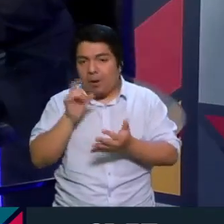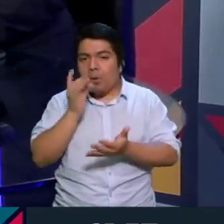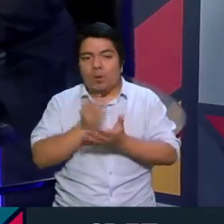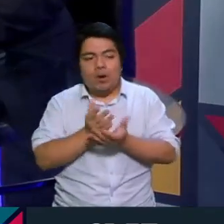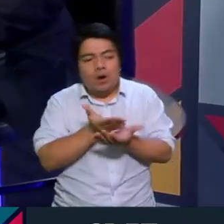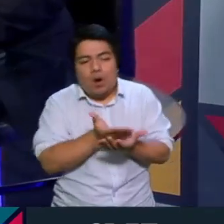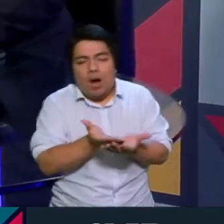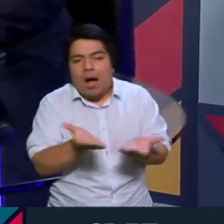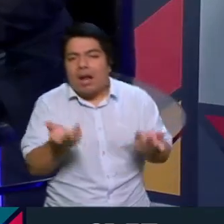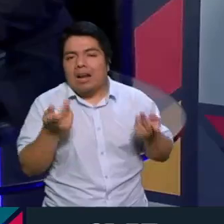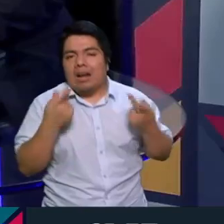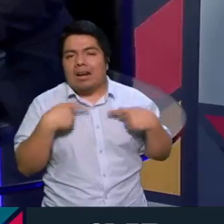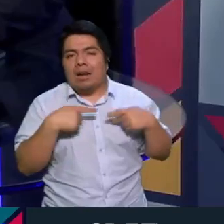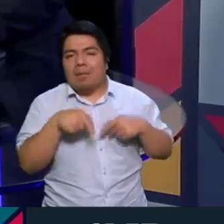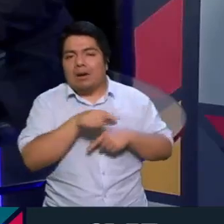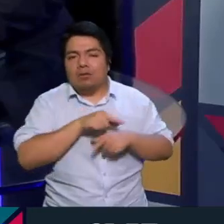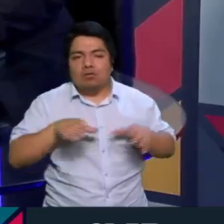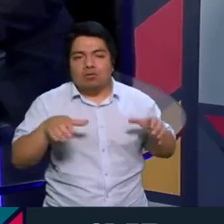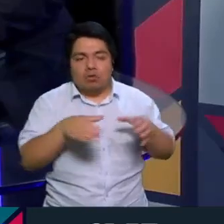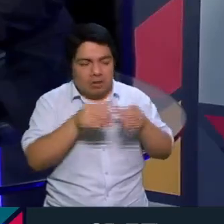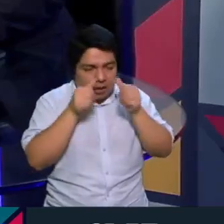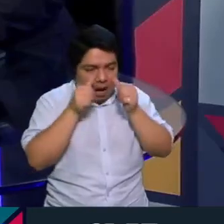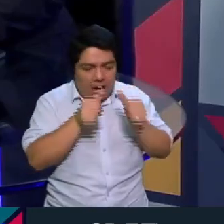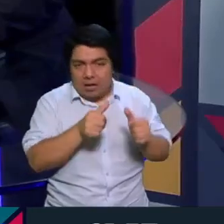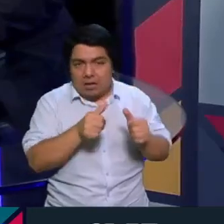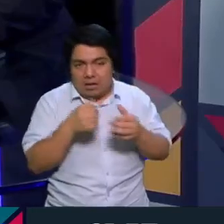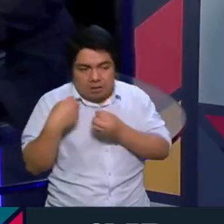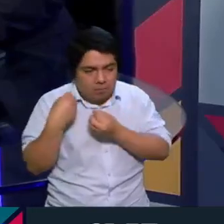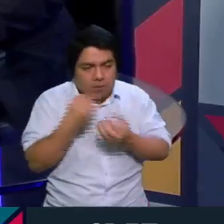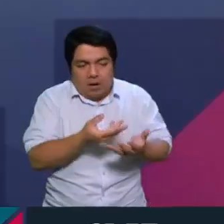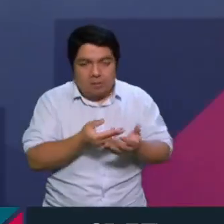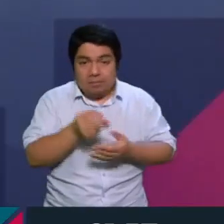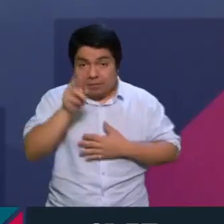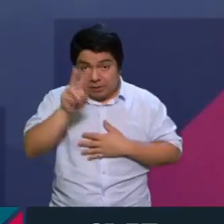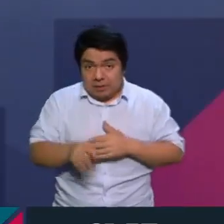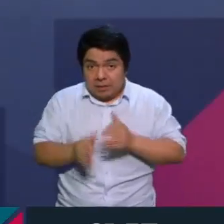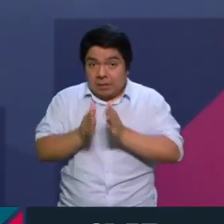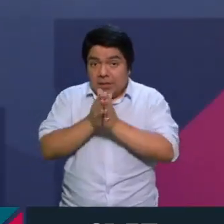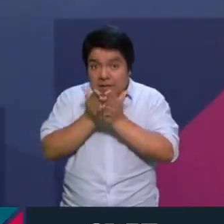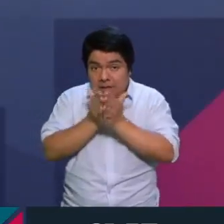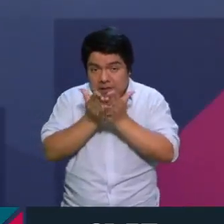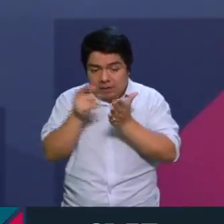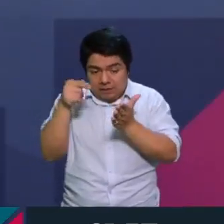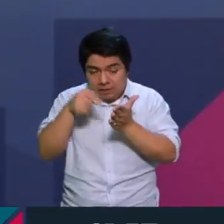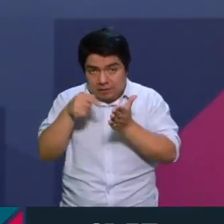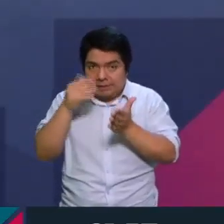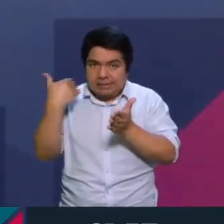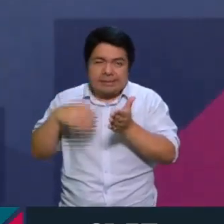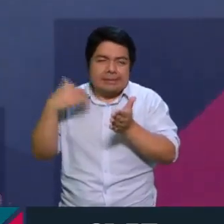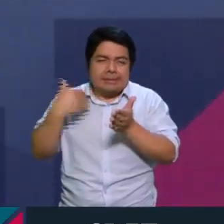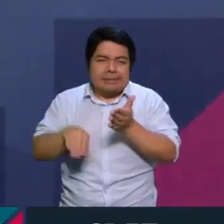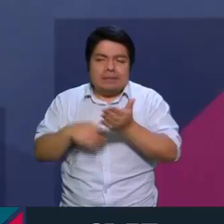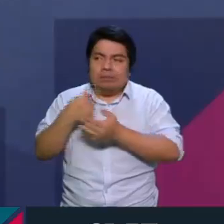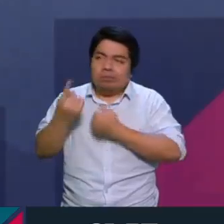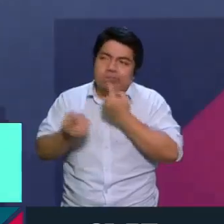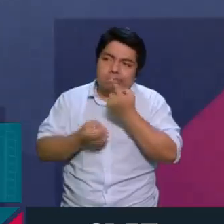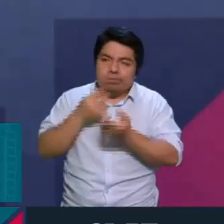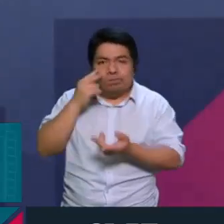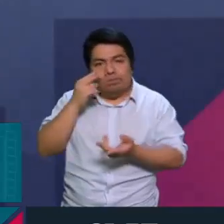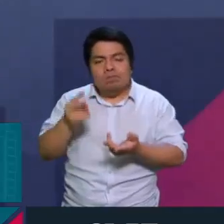demás. Es de verdad un libro que por otra parte nos deja